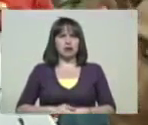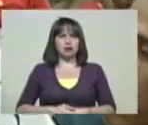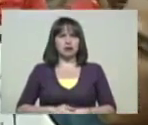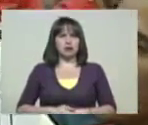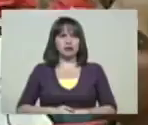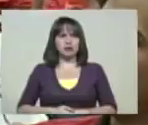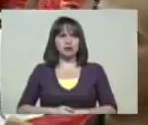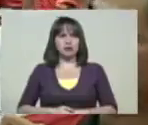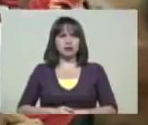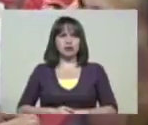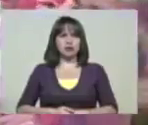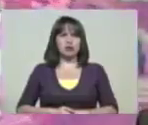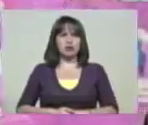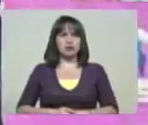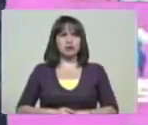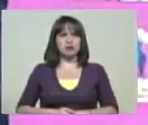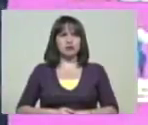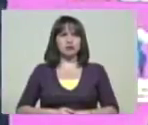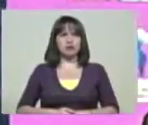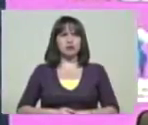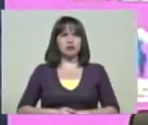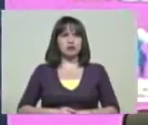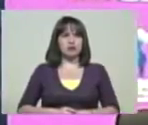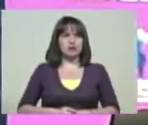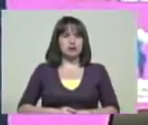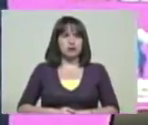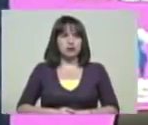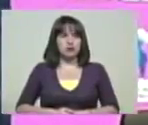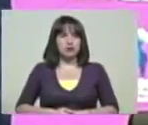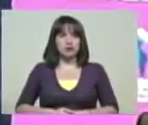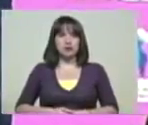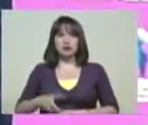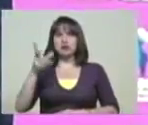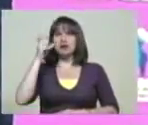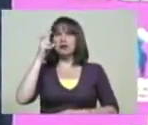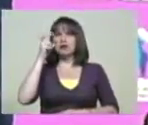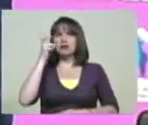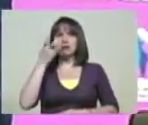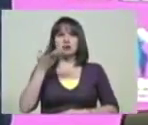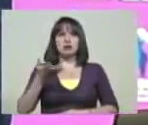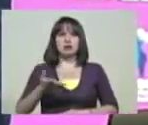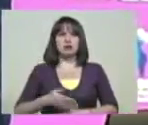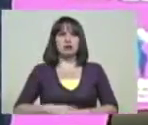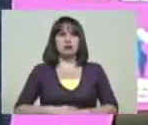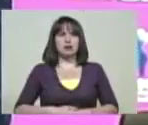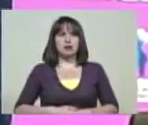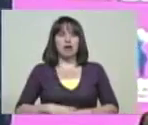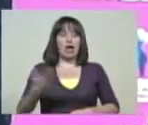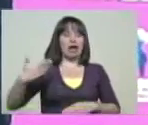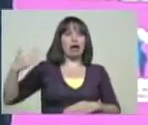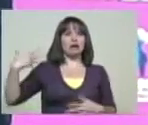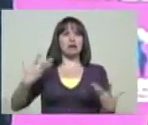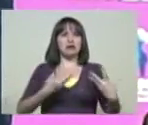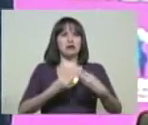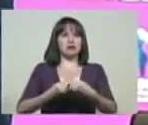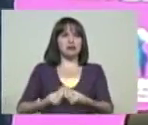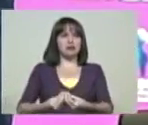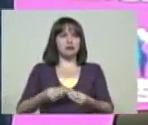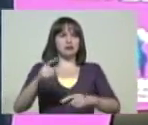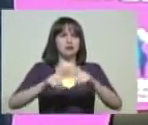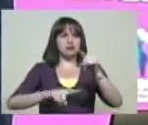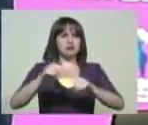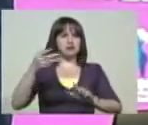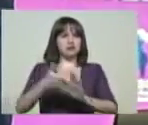aquel debate que tuvimos que tuvimos y seguimos siendo marxista leninista o no de acuerdo había compañeros que decían que teníamos que seguir